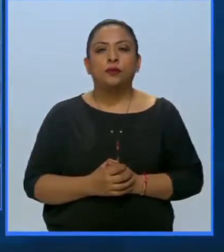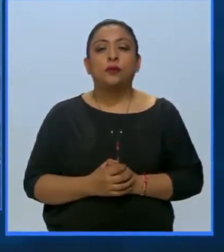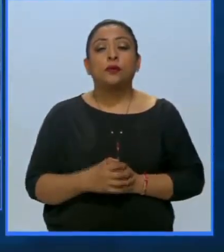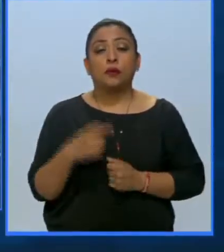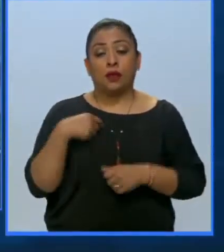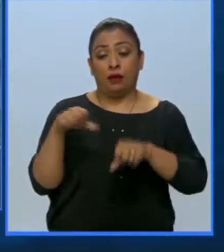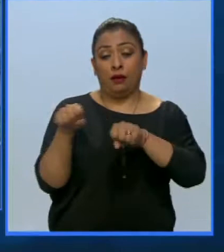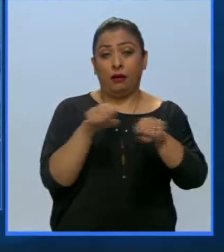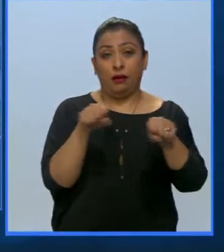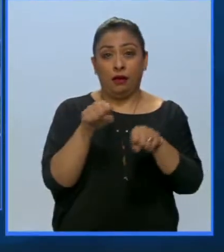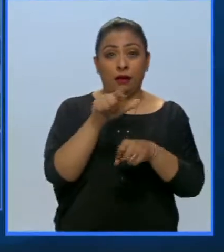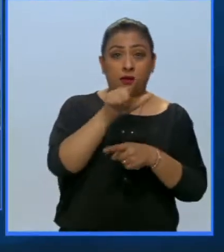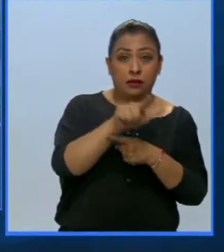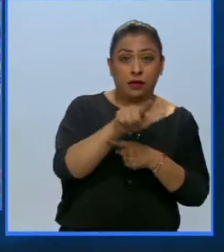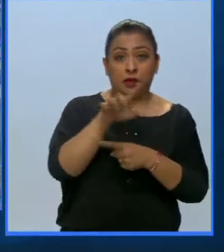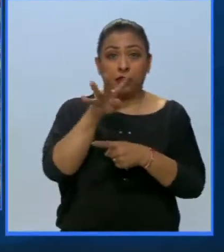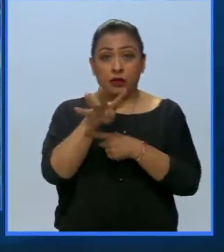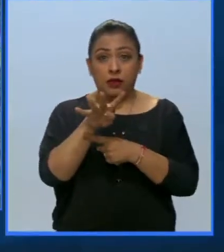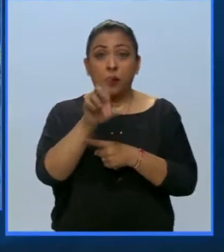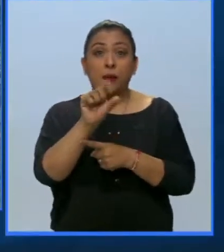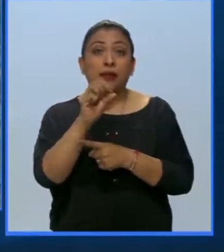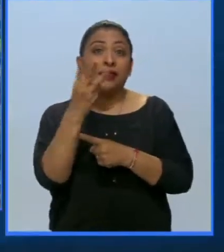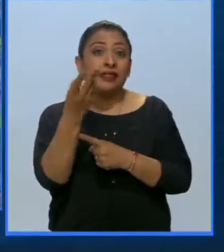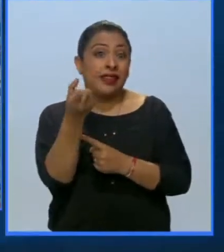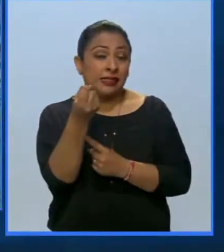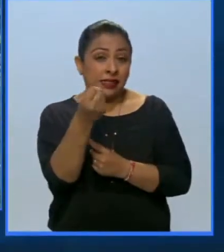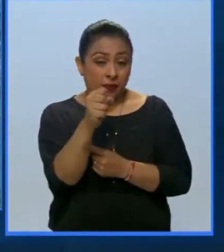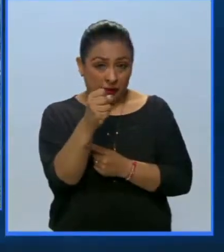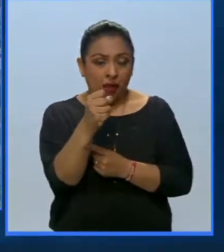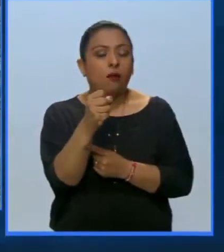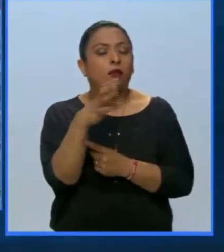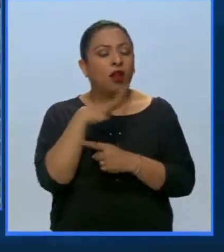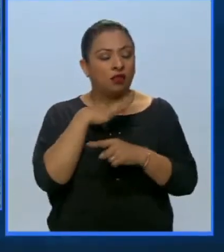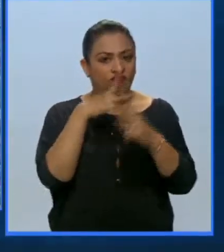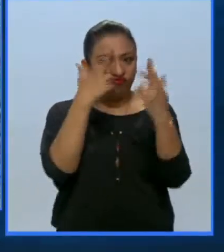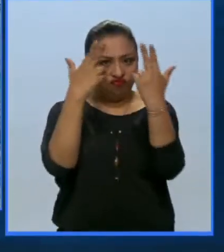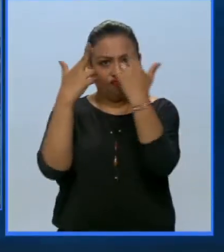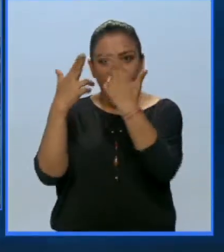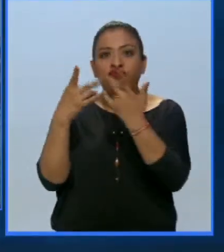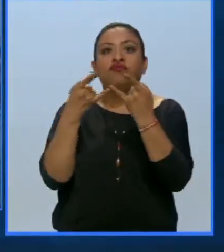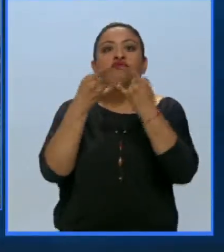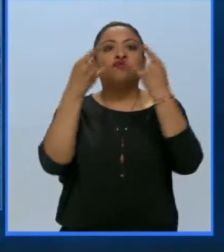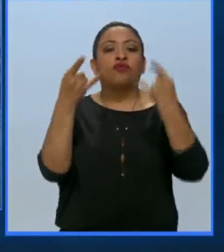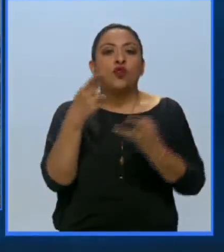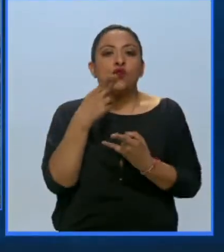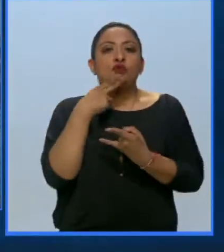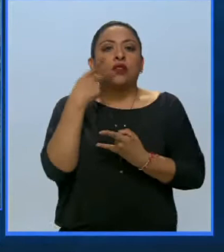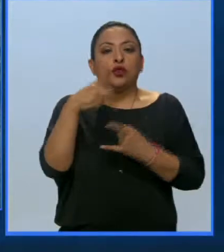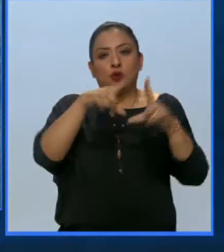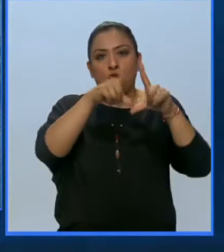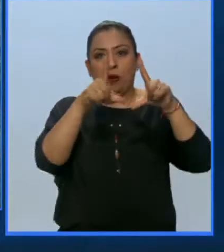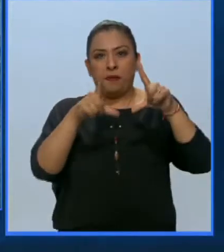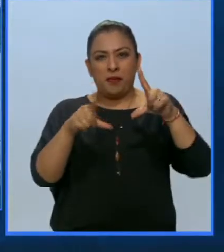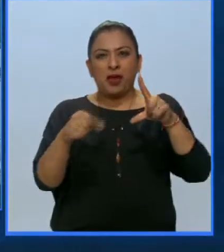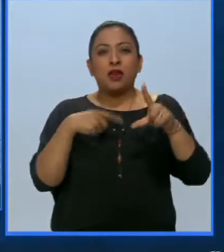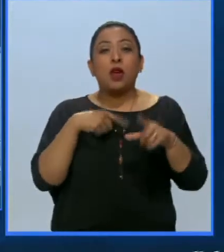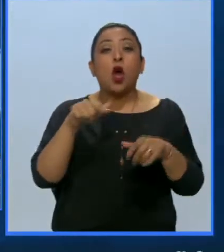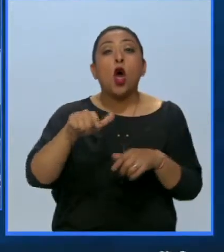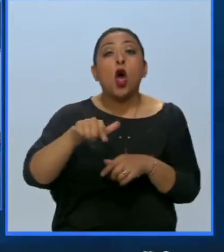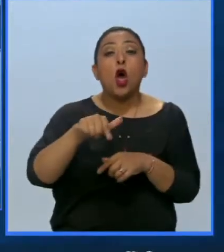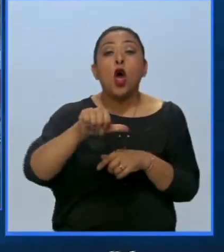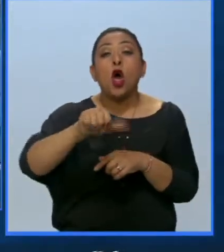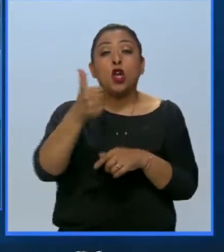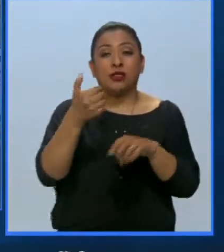Los sismos de los pasados 7, 19 y 23 de septiembre dejaron daños en el patrimonio cultural del país, distribuido en 11 estados